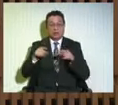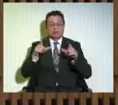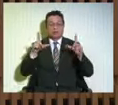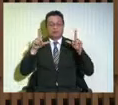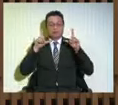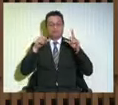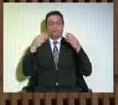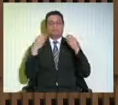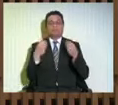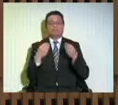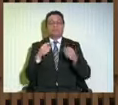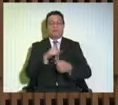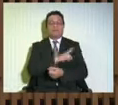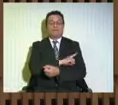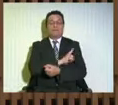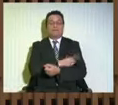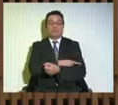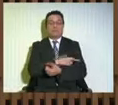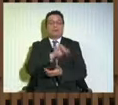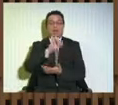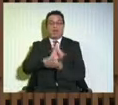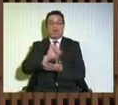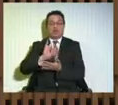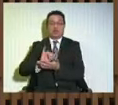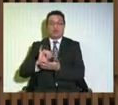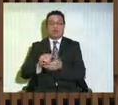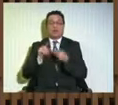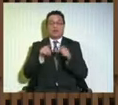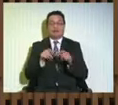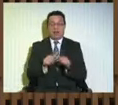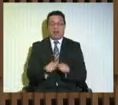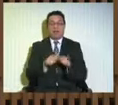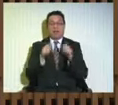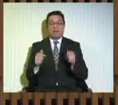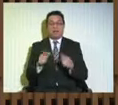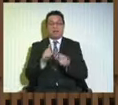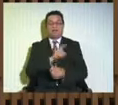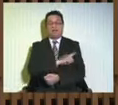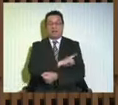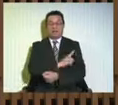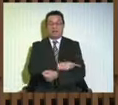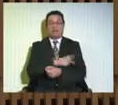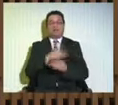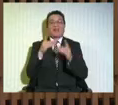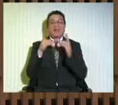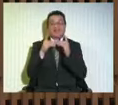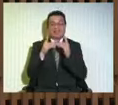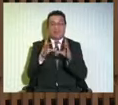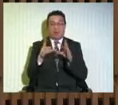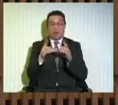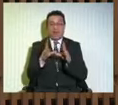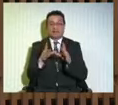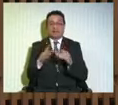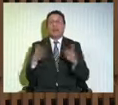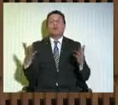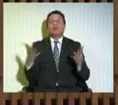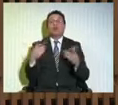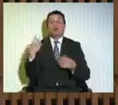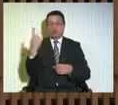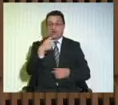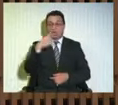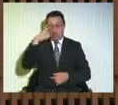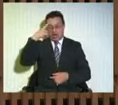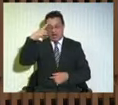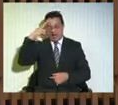y fortalece a sus instituciones y con esto además fortalece a su democracia, porque la gente cree en